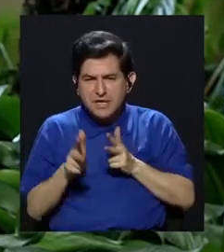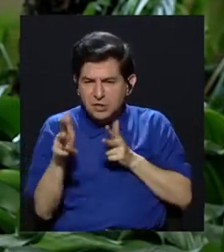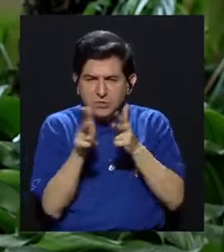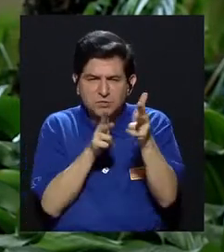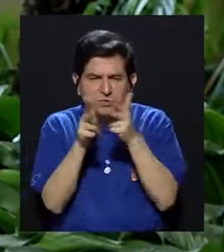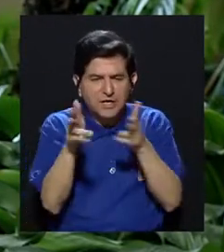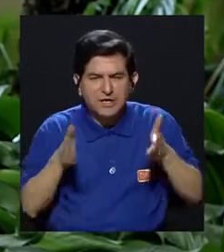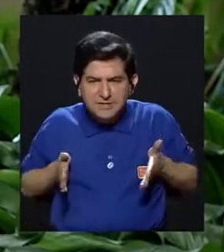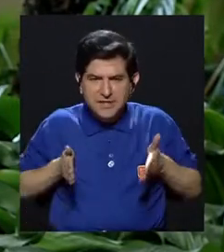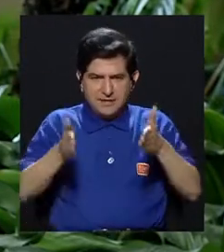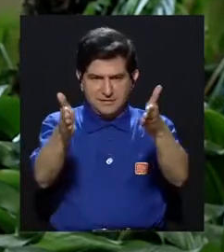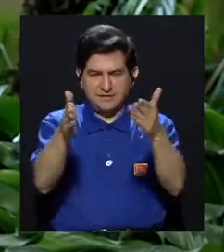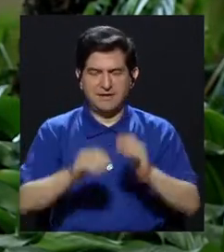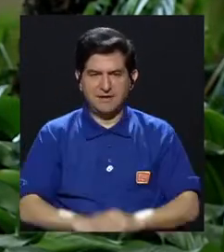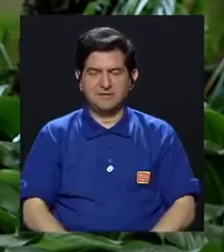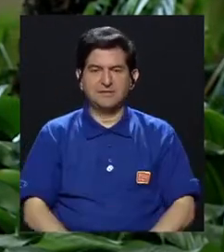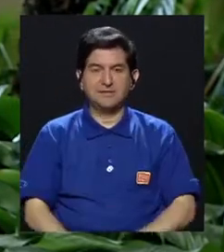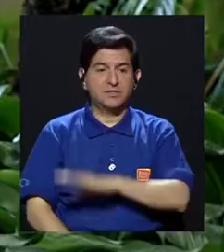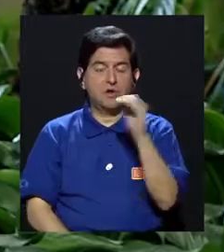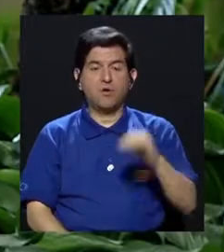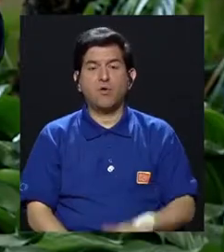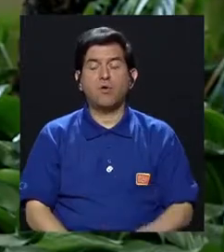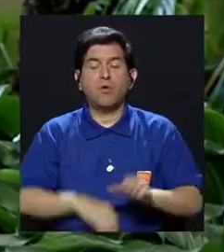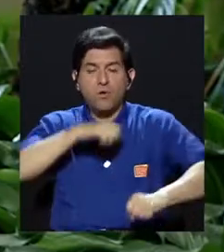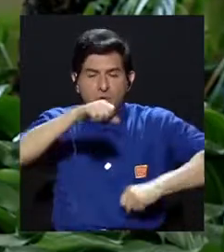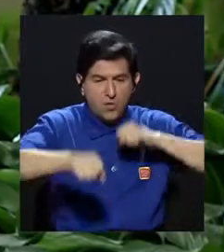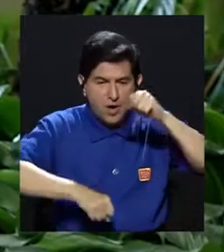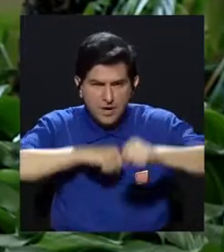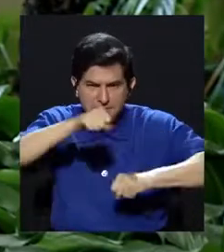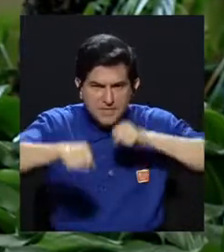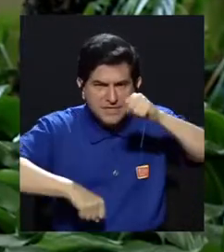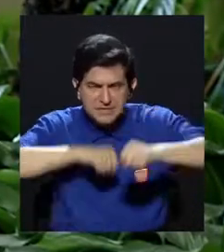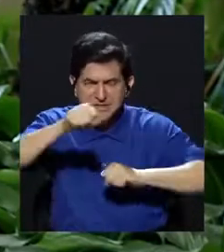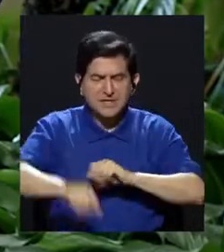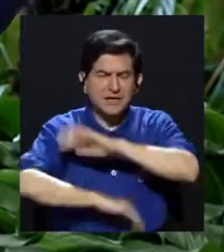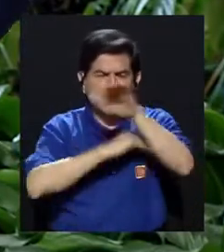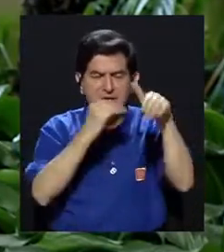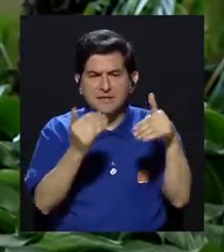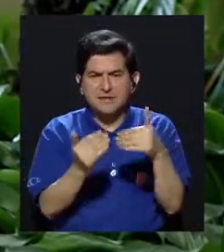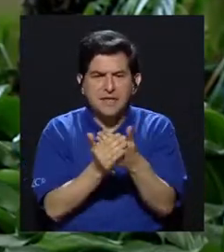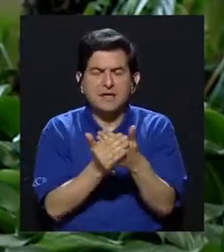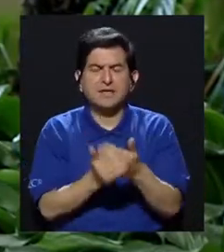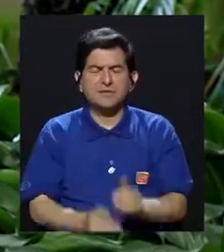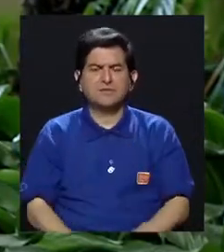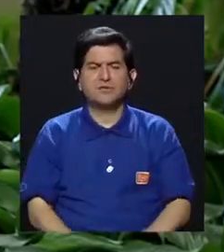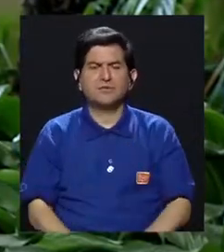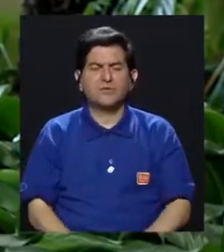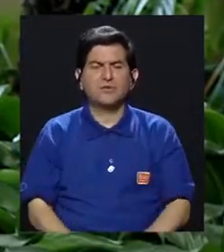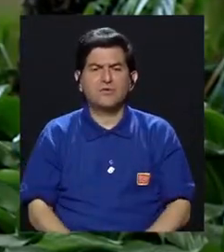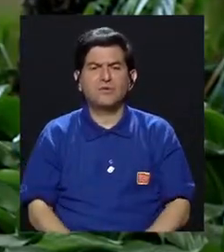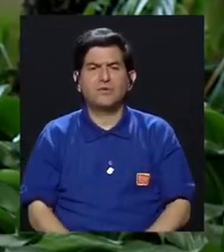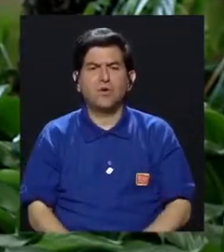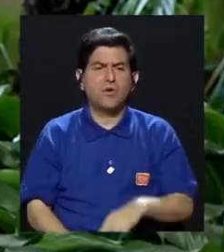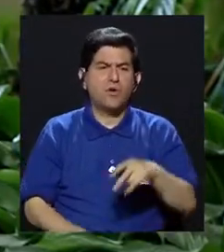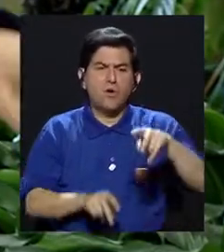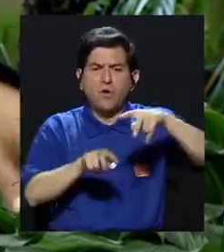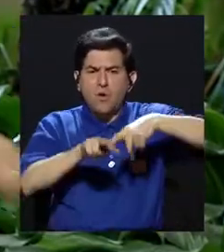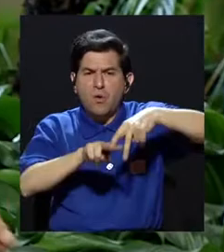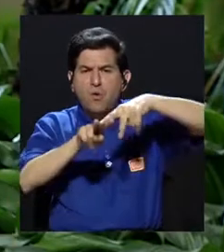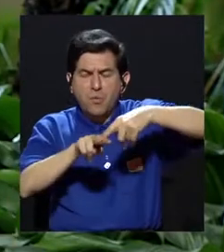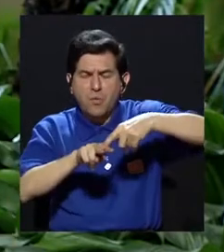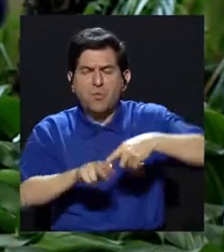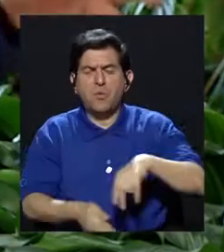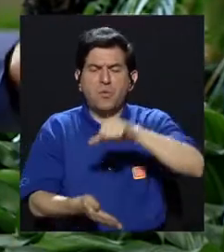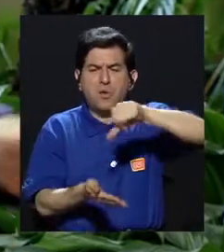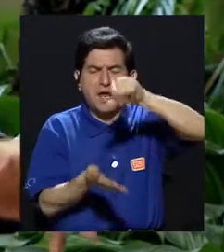carretera. O por ejemplo, vamos en bicicleta y tirémonos a todo dar, o vayamos en patineta en el centro de la